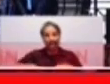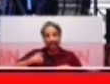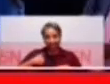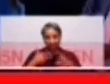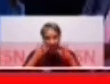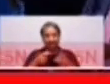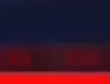viendo